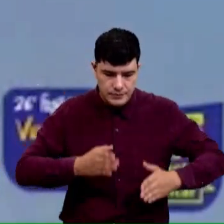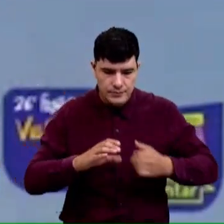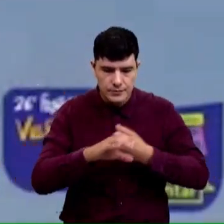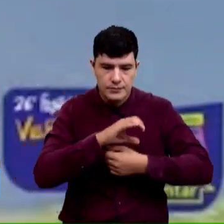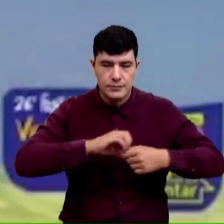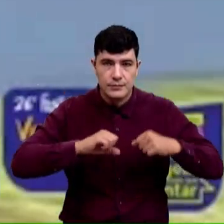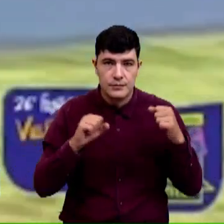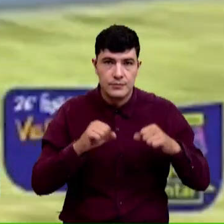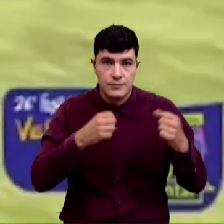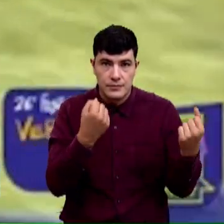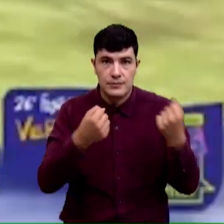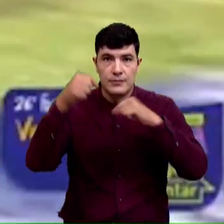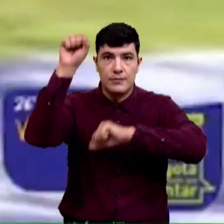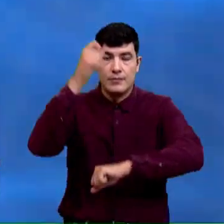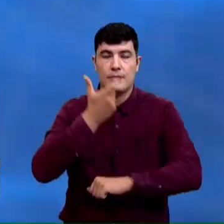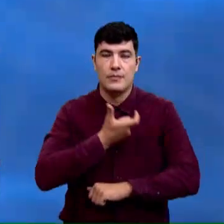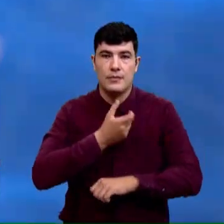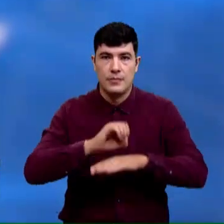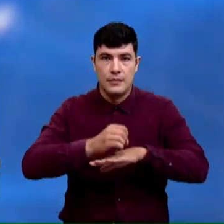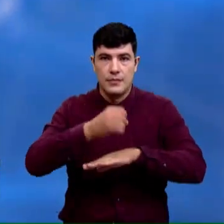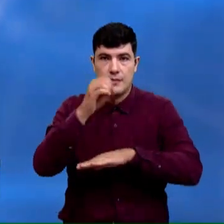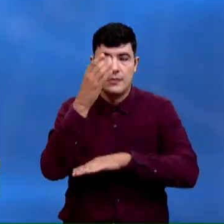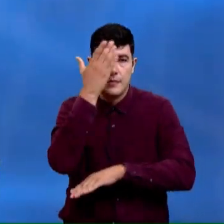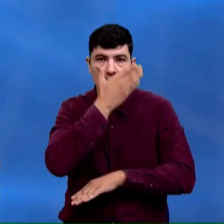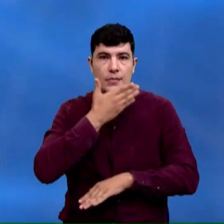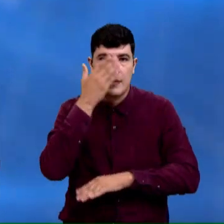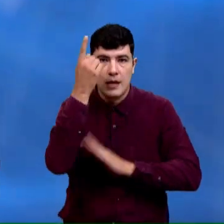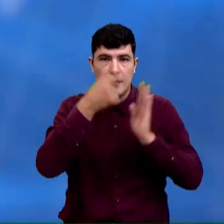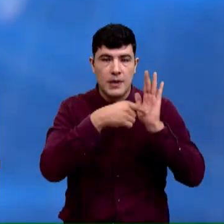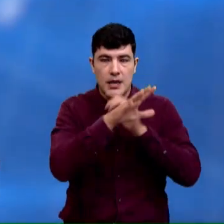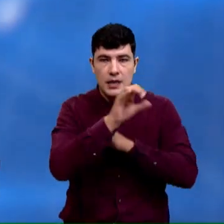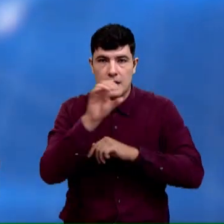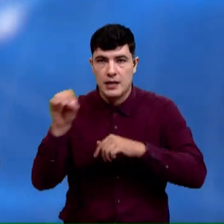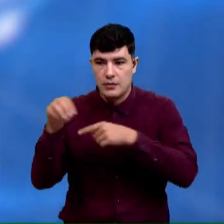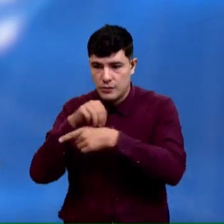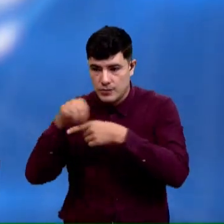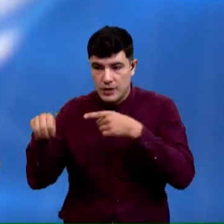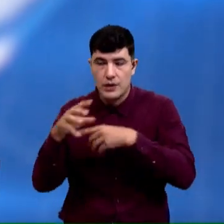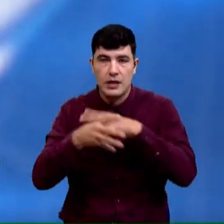ganó la medalla de oro en las pruebas de 1.500 metros planos y 3.000 con obstáculos.